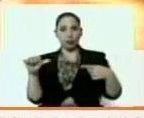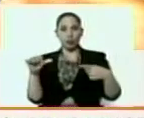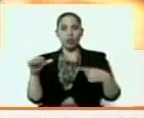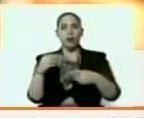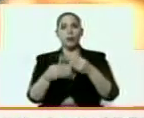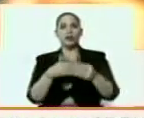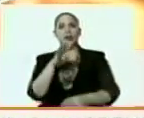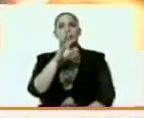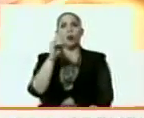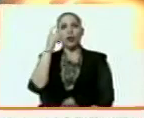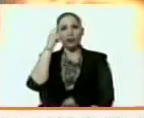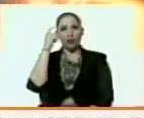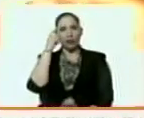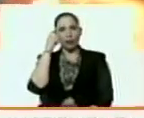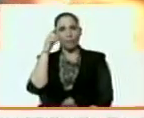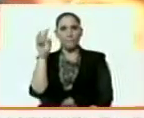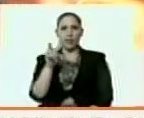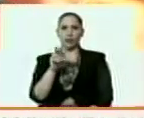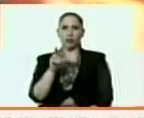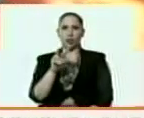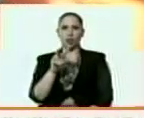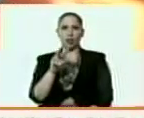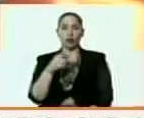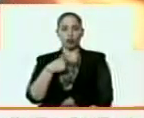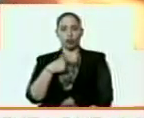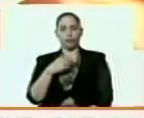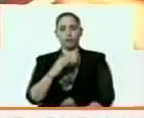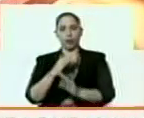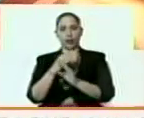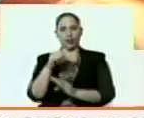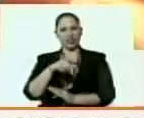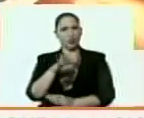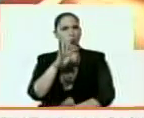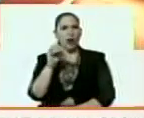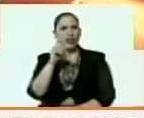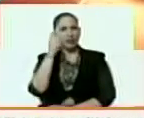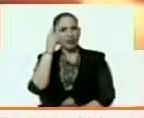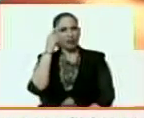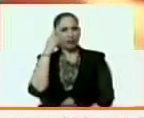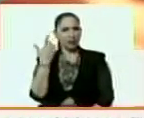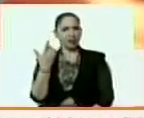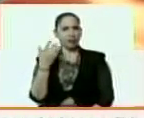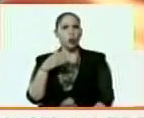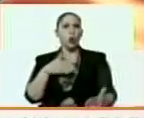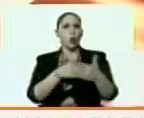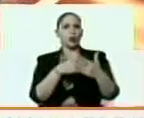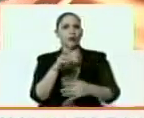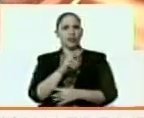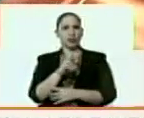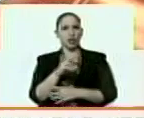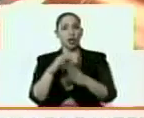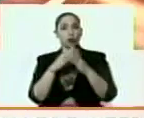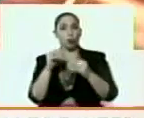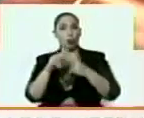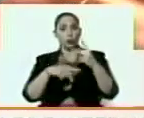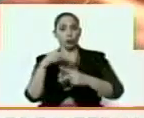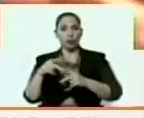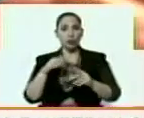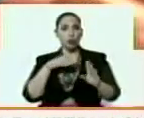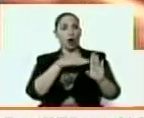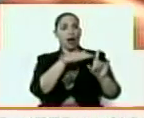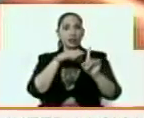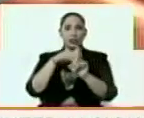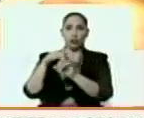cuarentena a Venezuela. Voy a detenerme acá, la cuarentena contra Venezuela. Todo el proceso de agresión contra